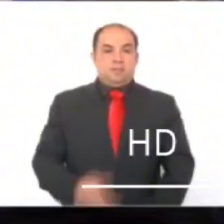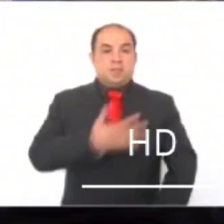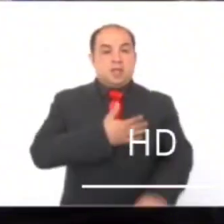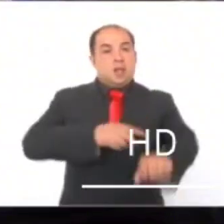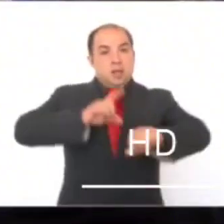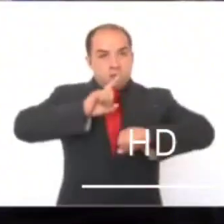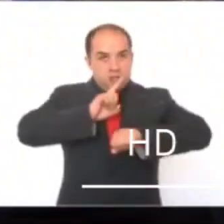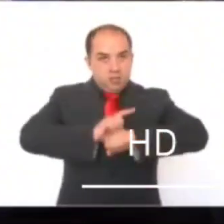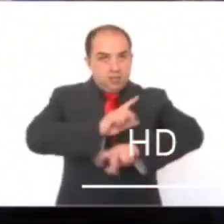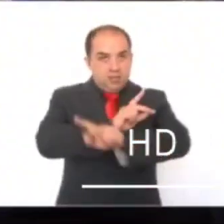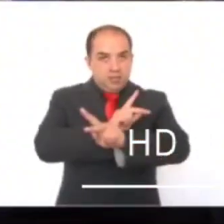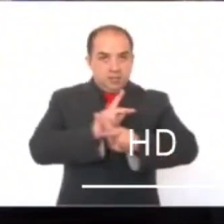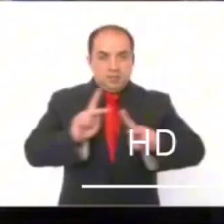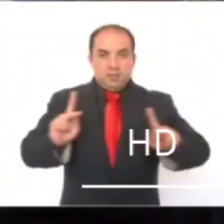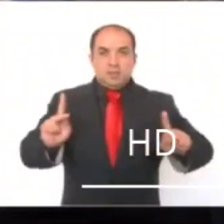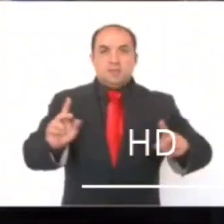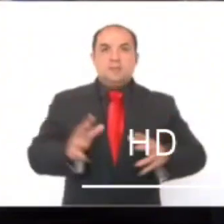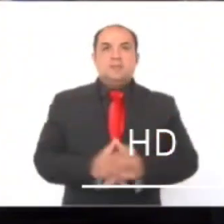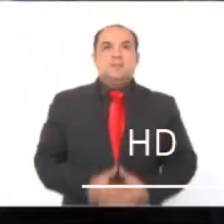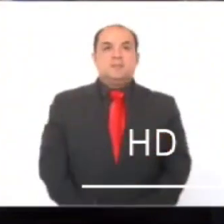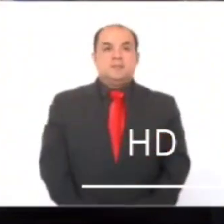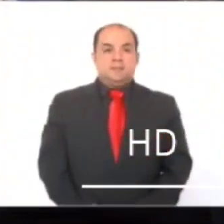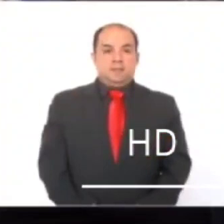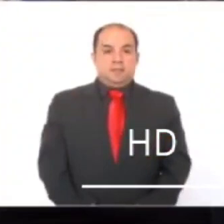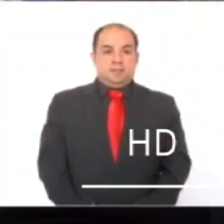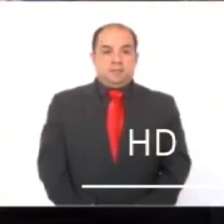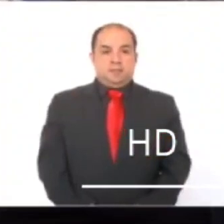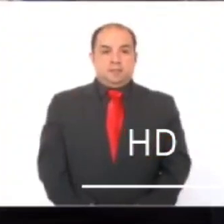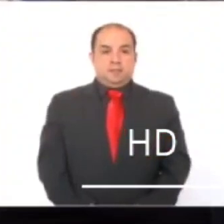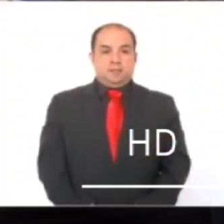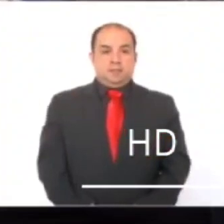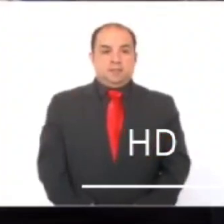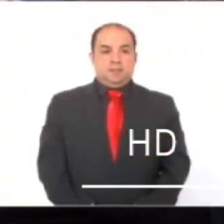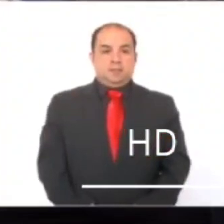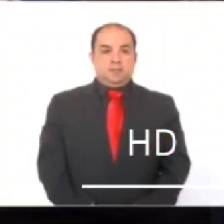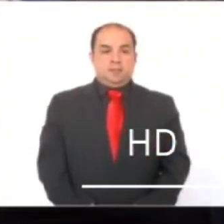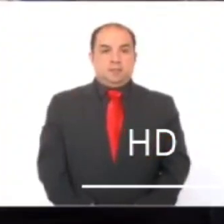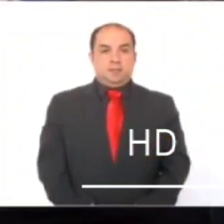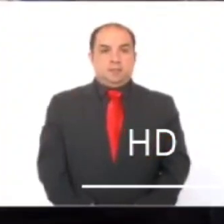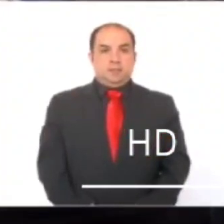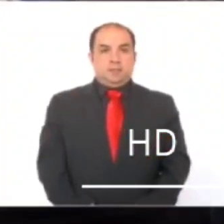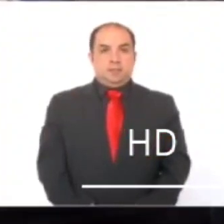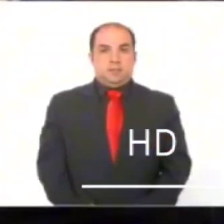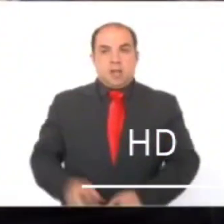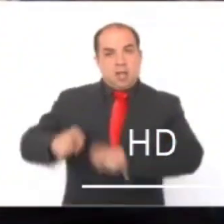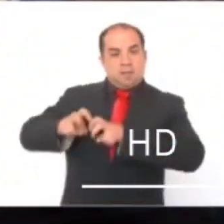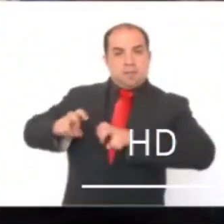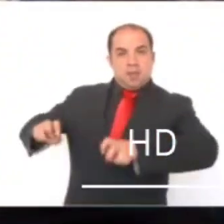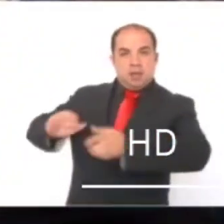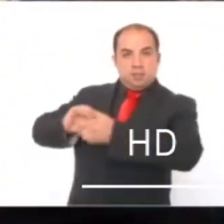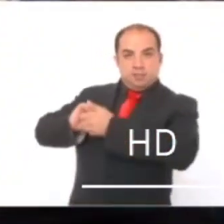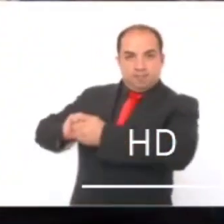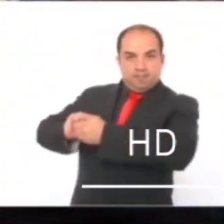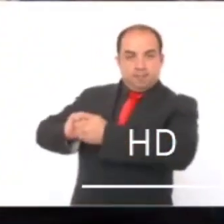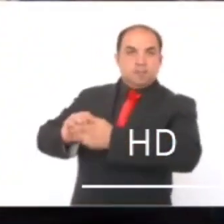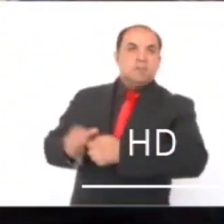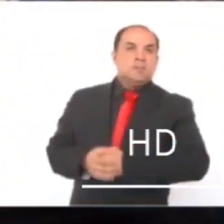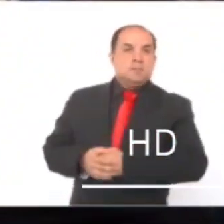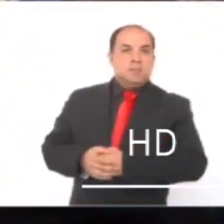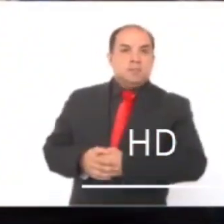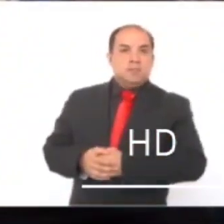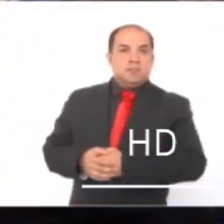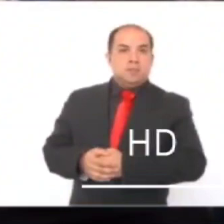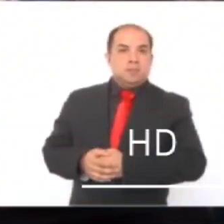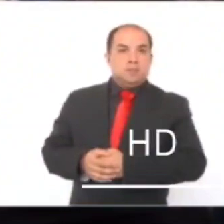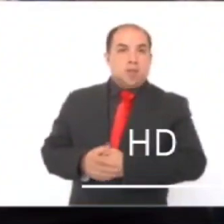Buenos días a todas, todos, todes. Quiero saludar al Presidium. Me honra mucho